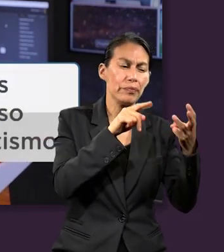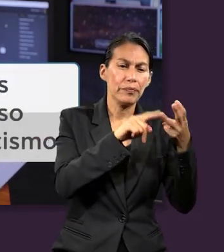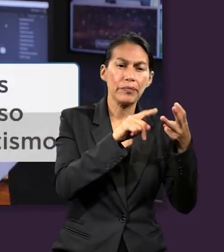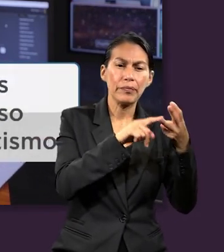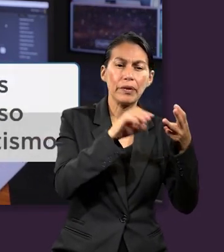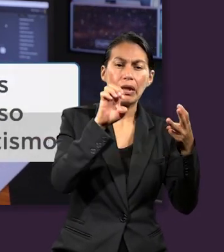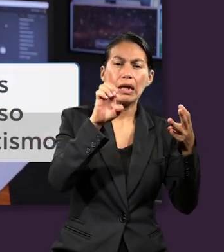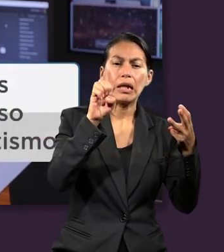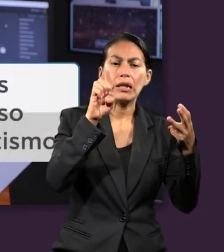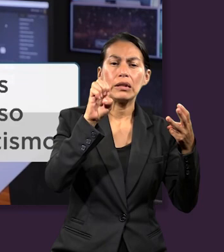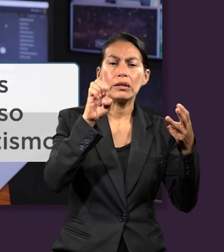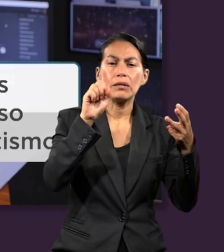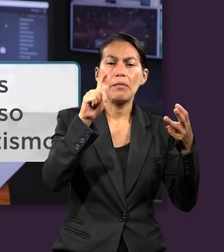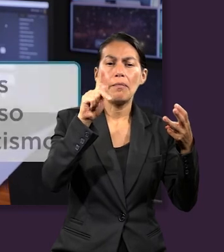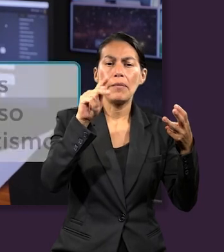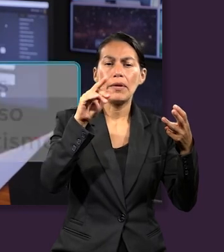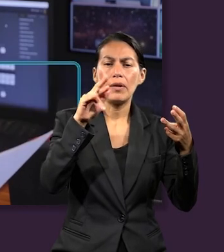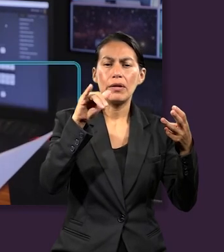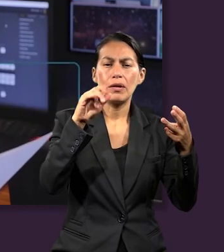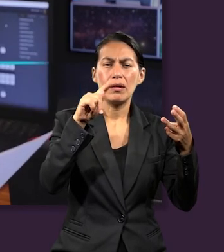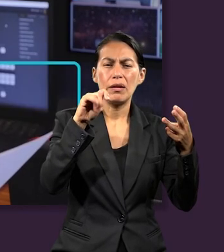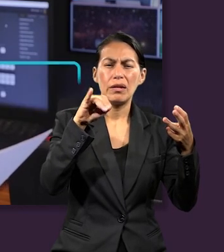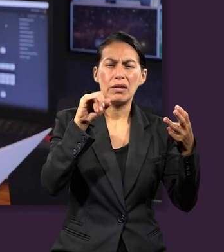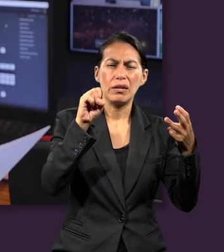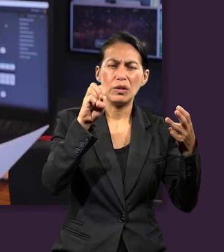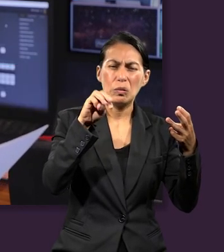y el espiritismo